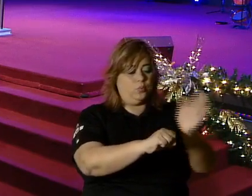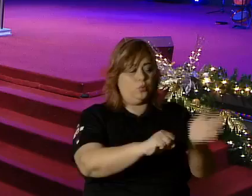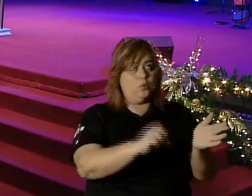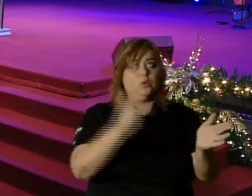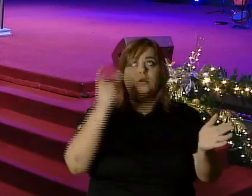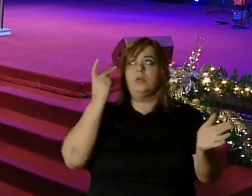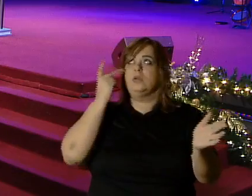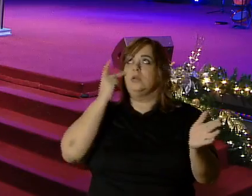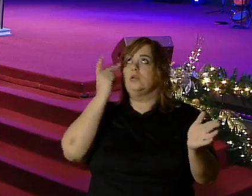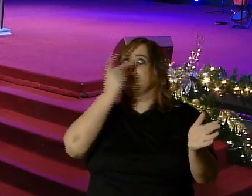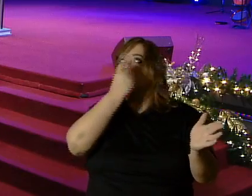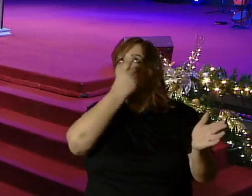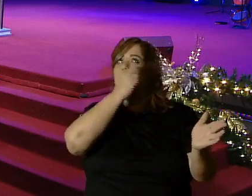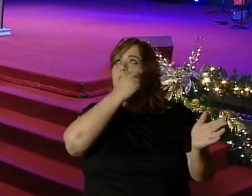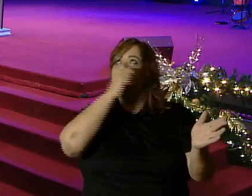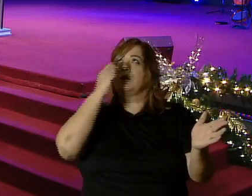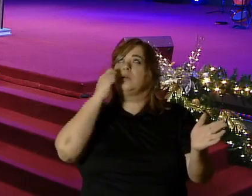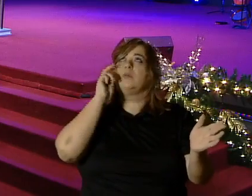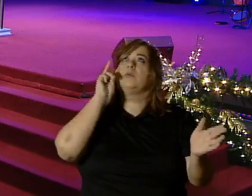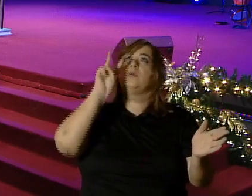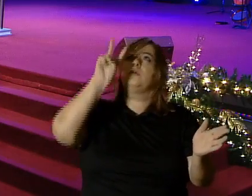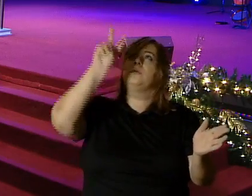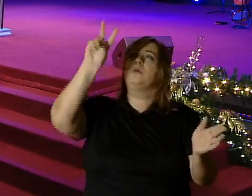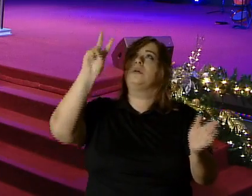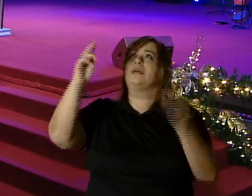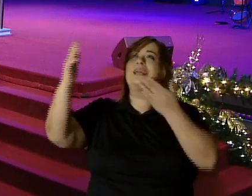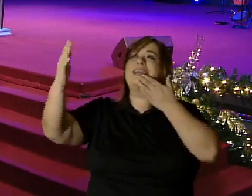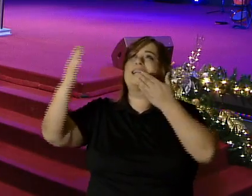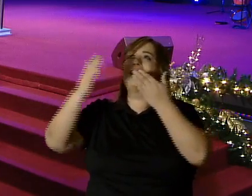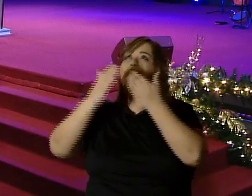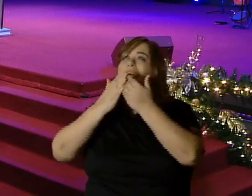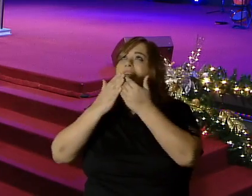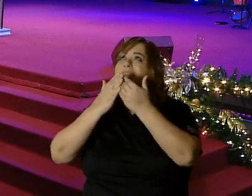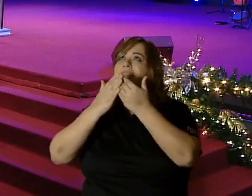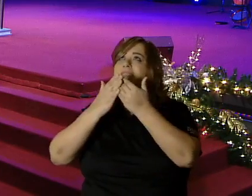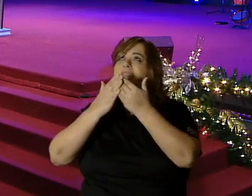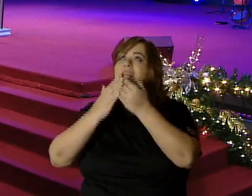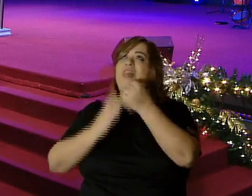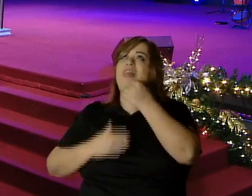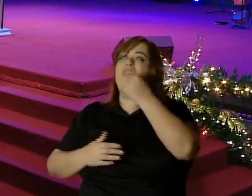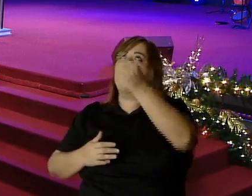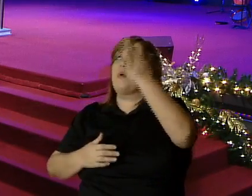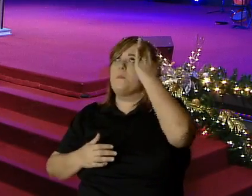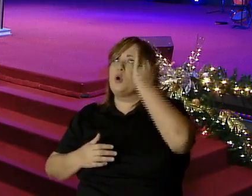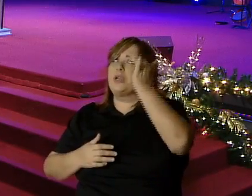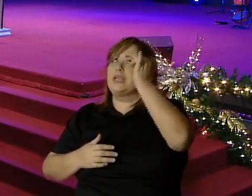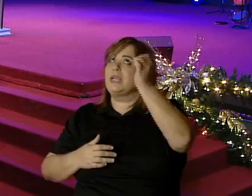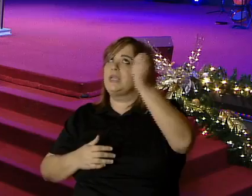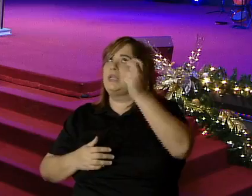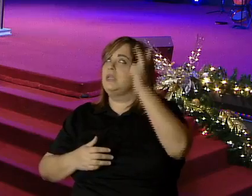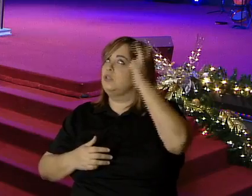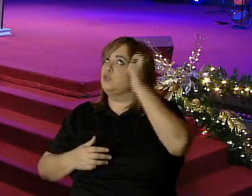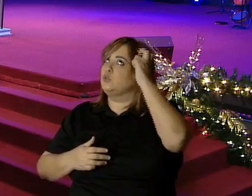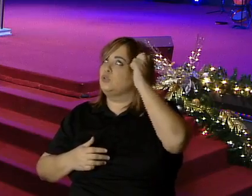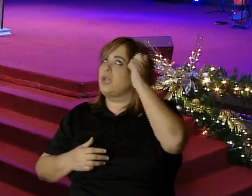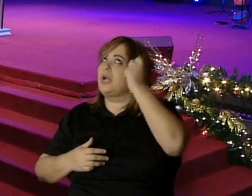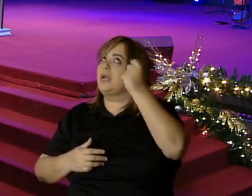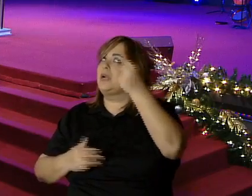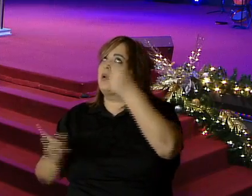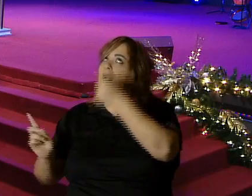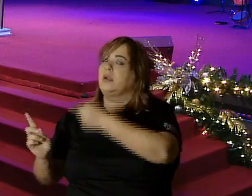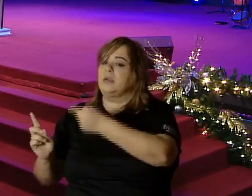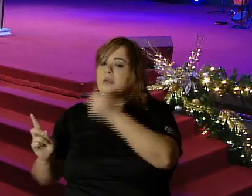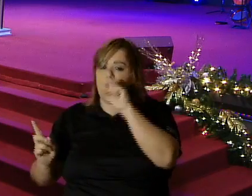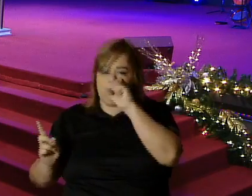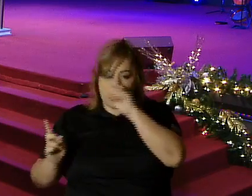alto, dijo: Padre, gracias te doy por haberme oído. Yo sabía que siempre me oyes, pero lo